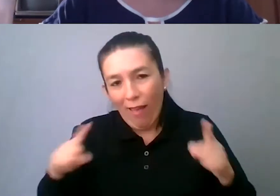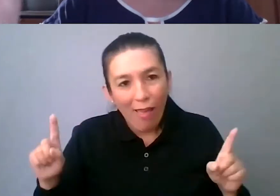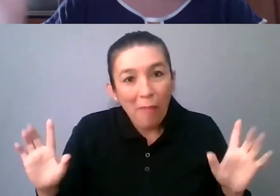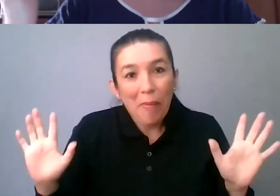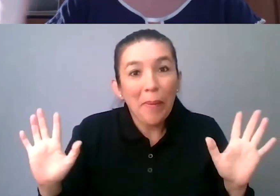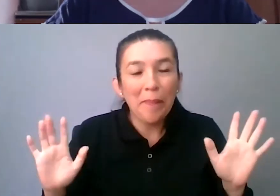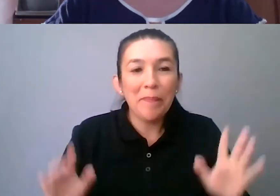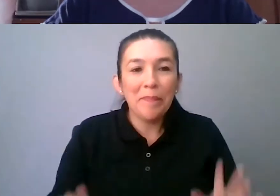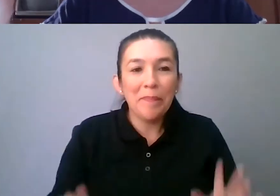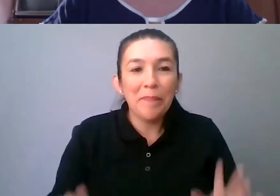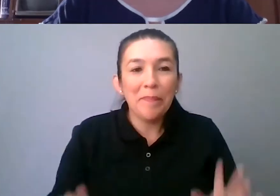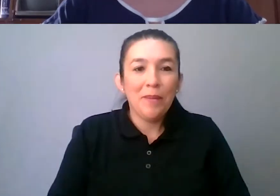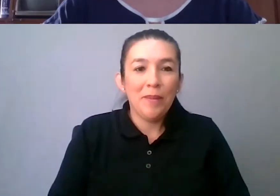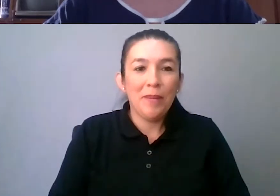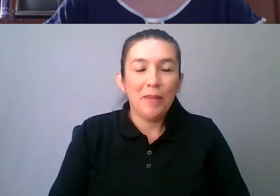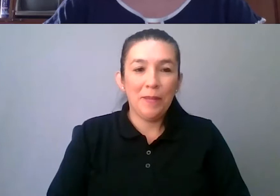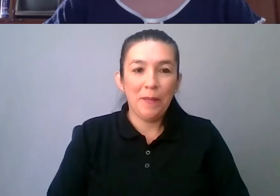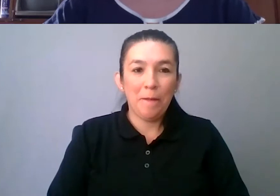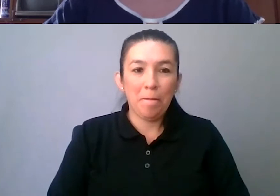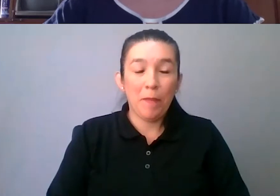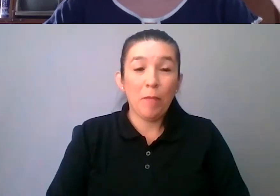ratito, porque